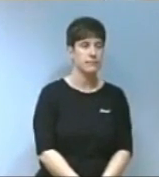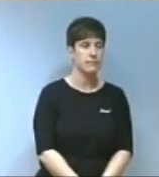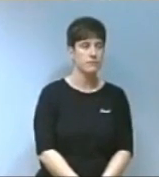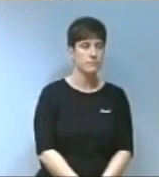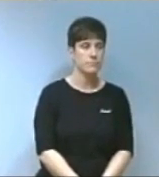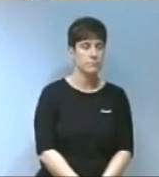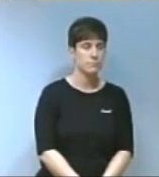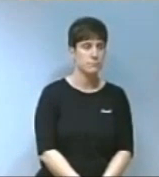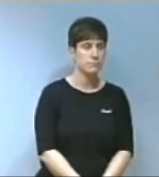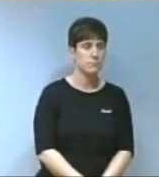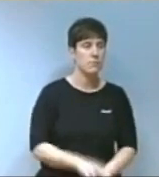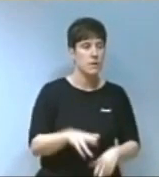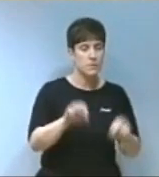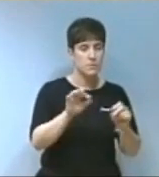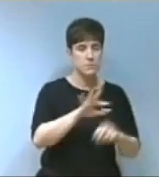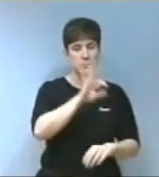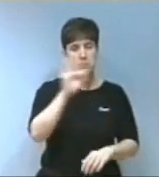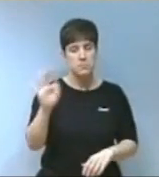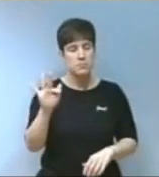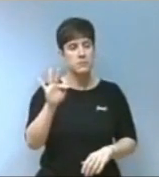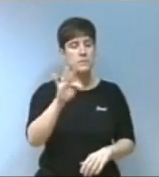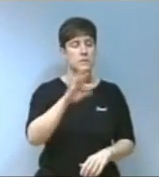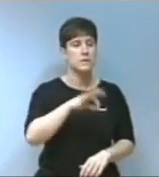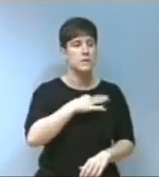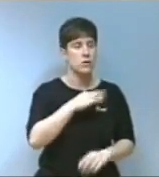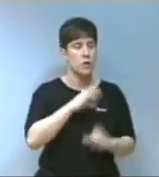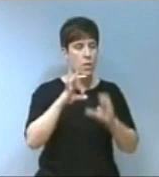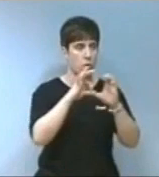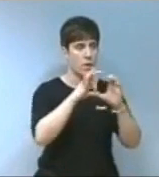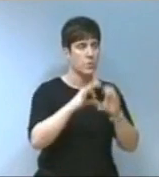la pregunta al síndic del Grupo Parlamentario Ciudadanos.